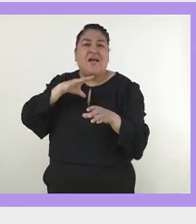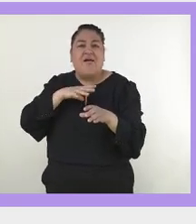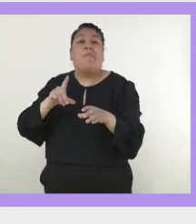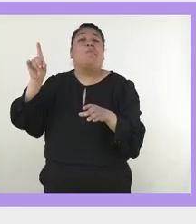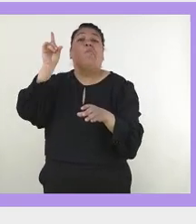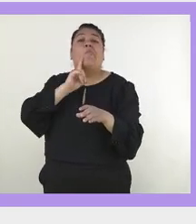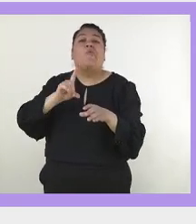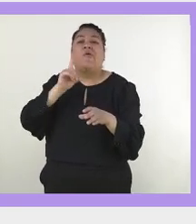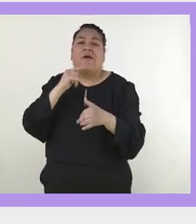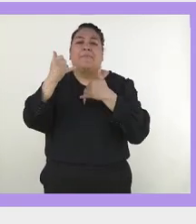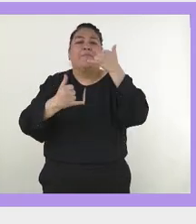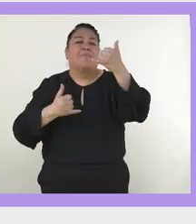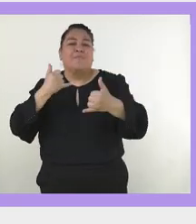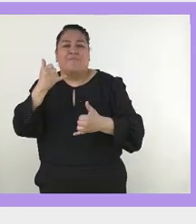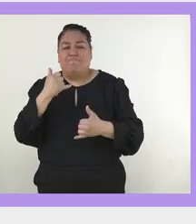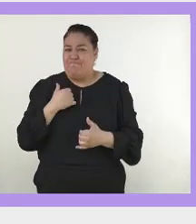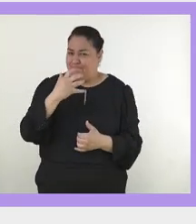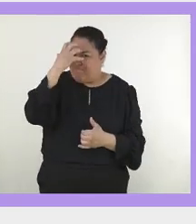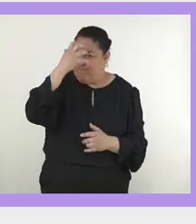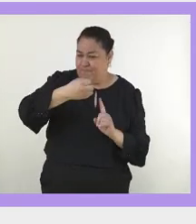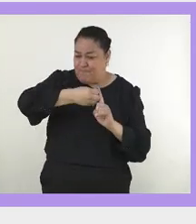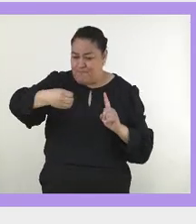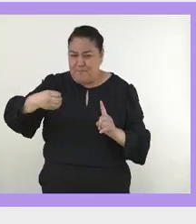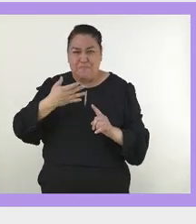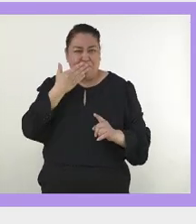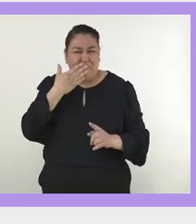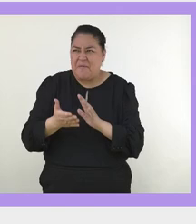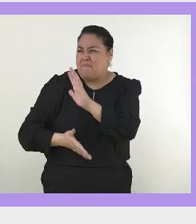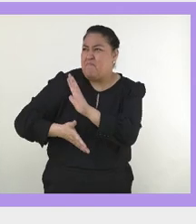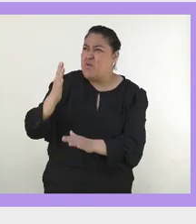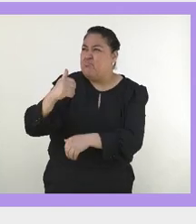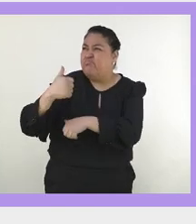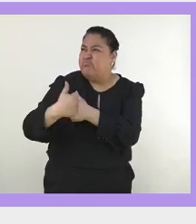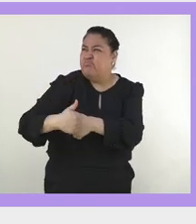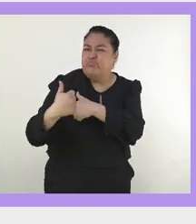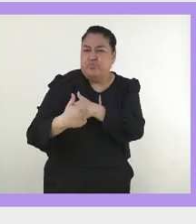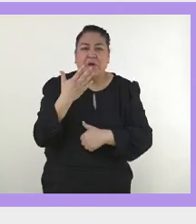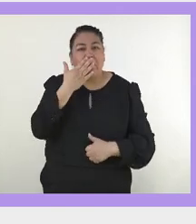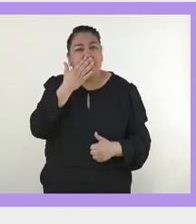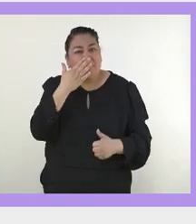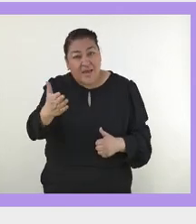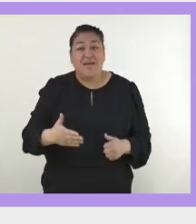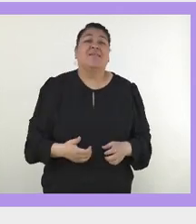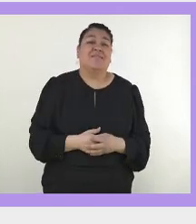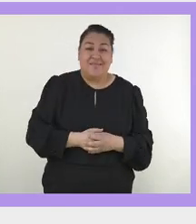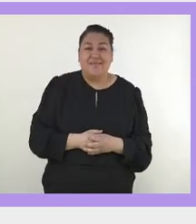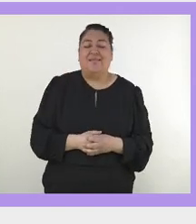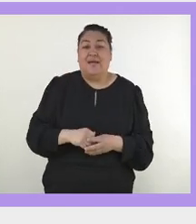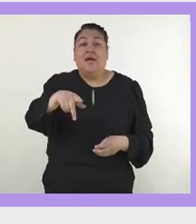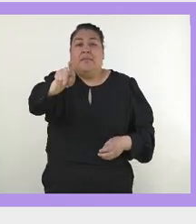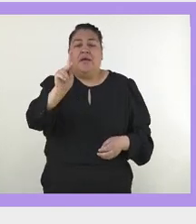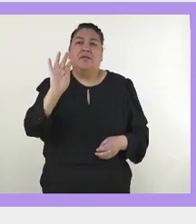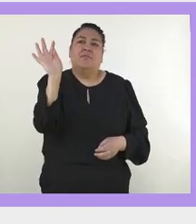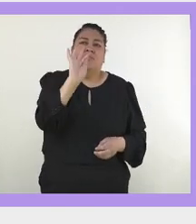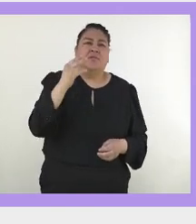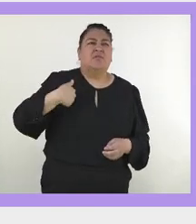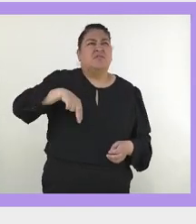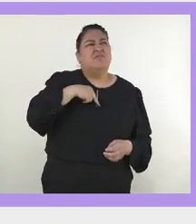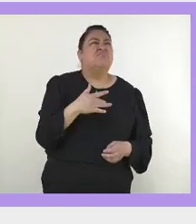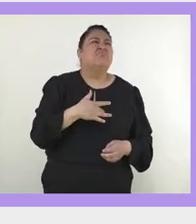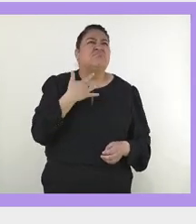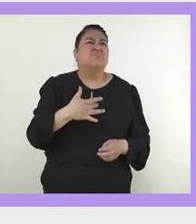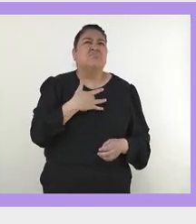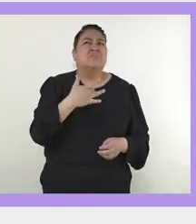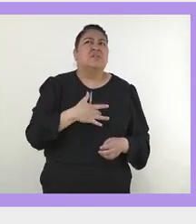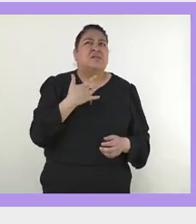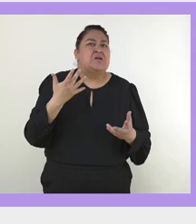femeniles seria competitiva y y sin embargo pudiéramos tener un sabor al día de hoy que